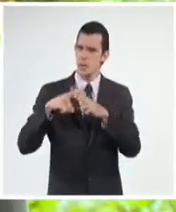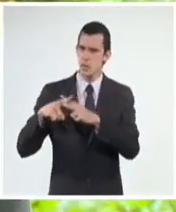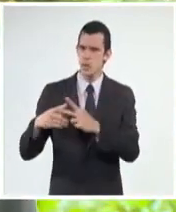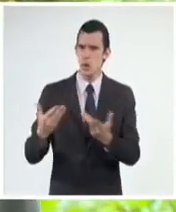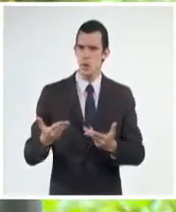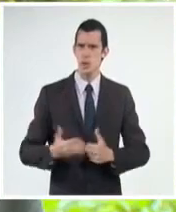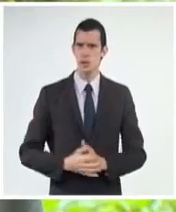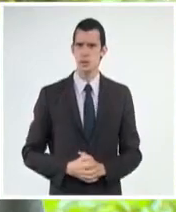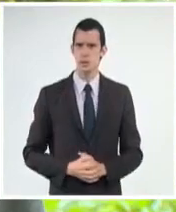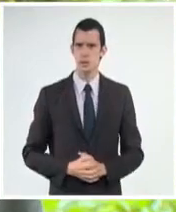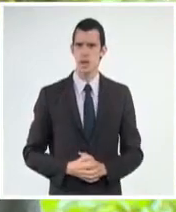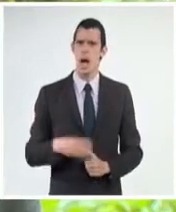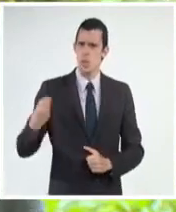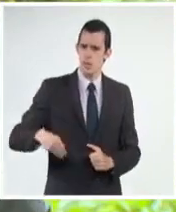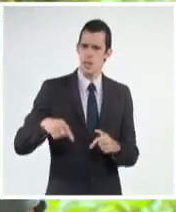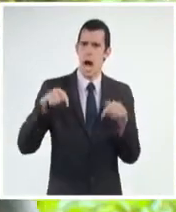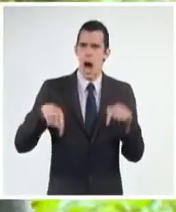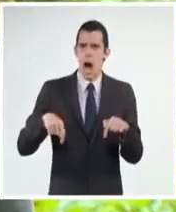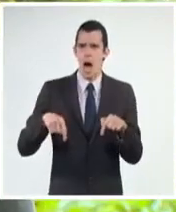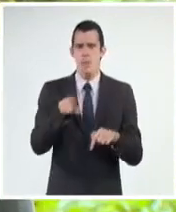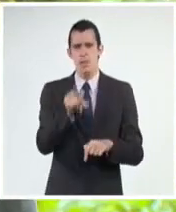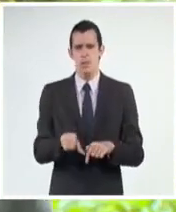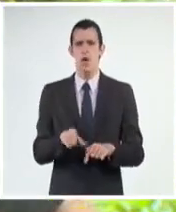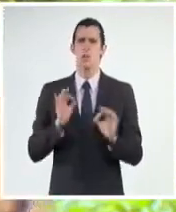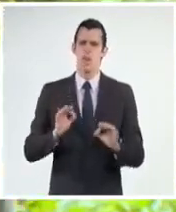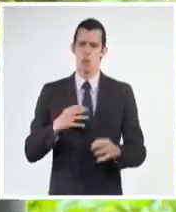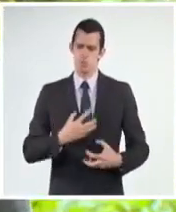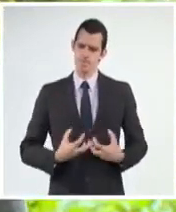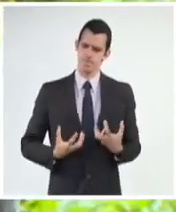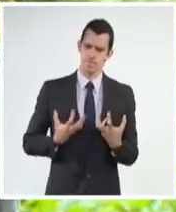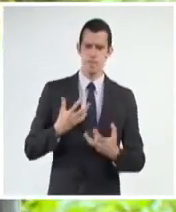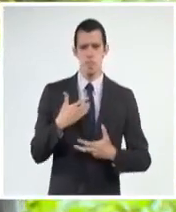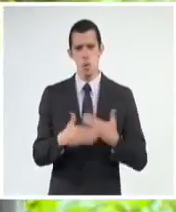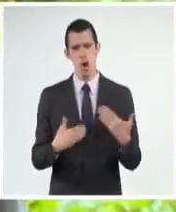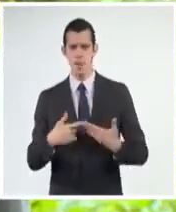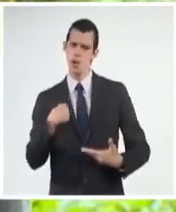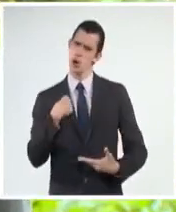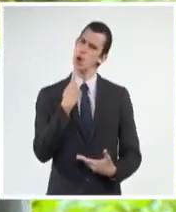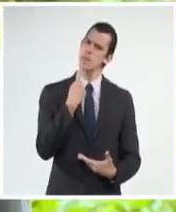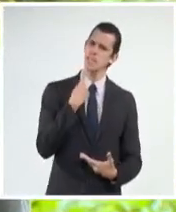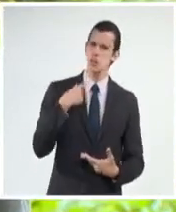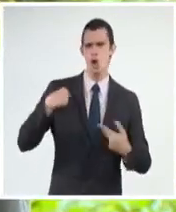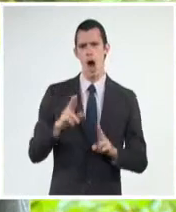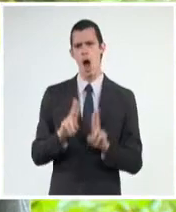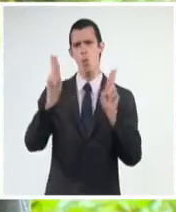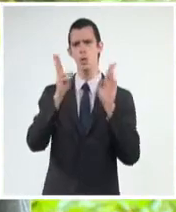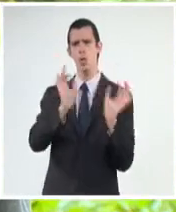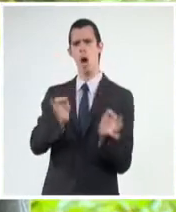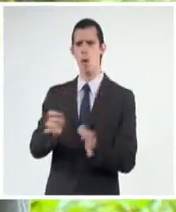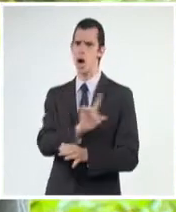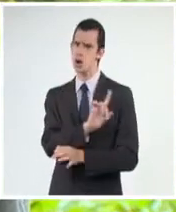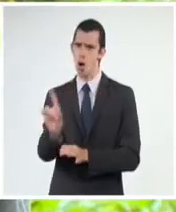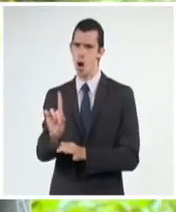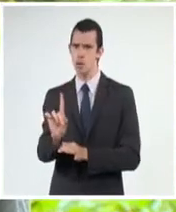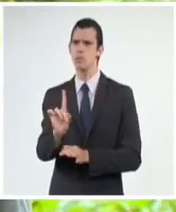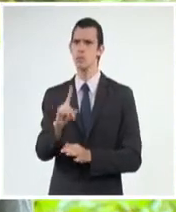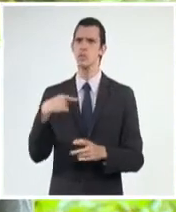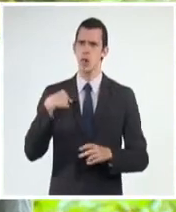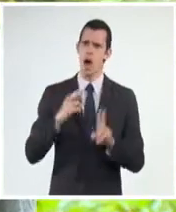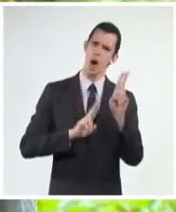dando en el país para revertir aún las adversidades, las situaciones actuales y sobre